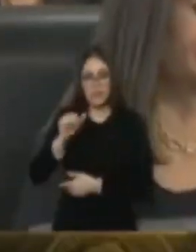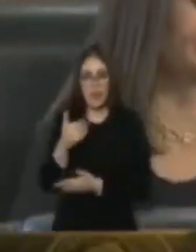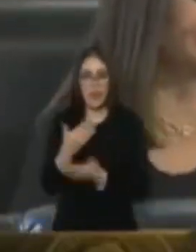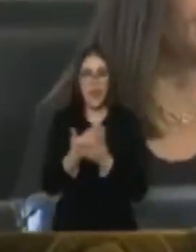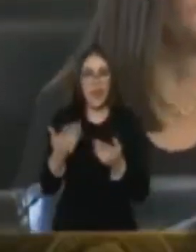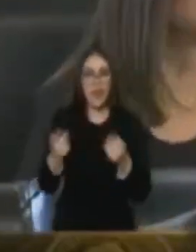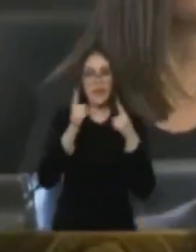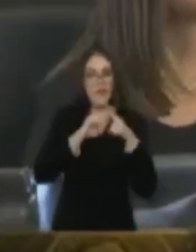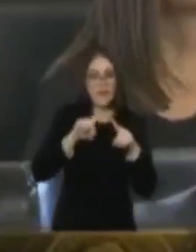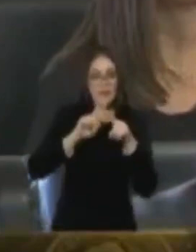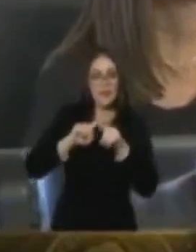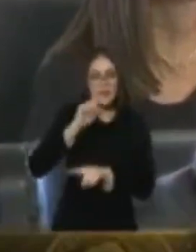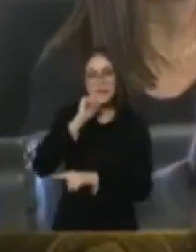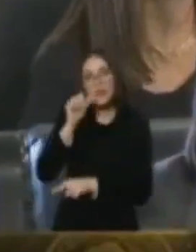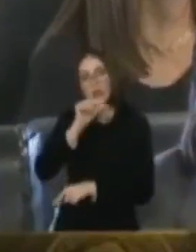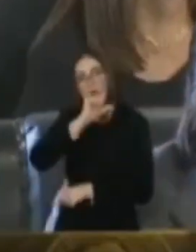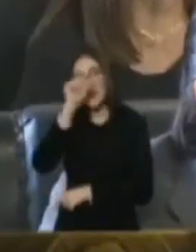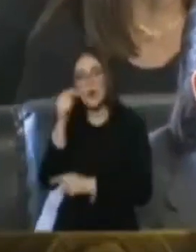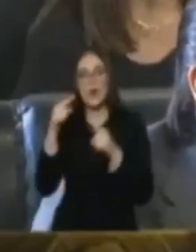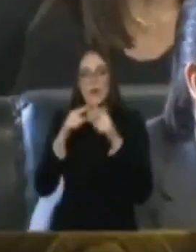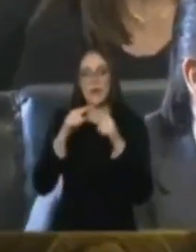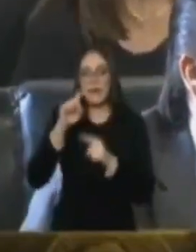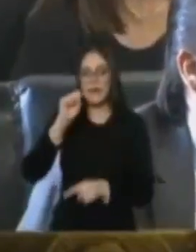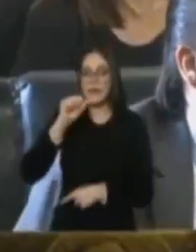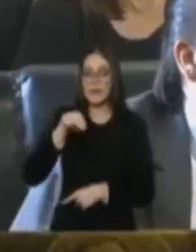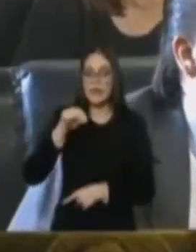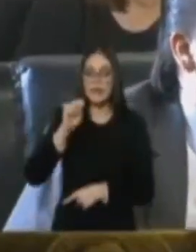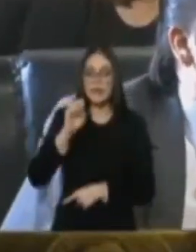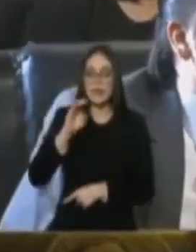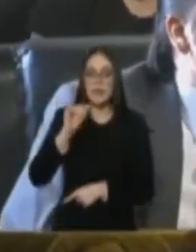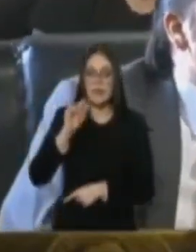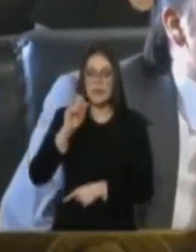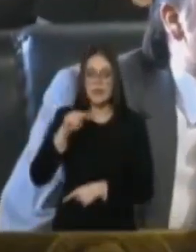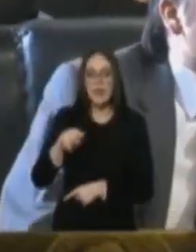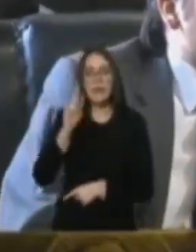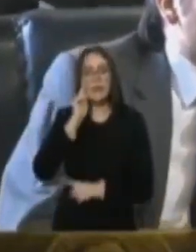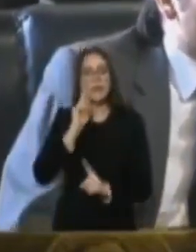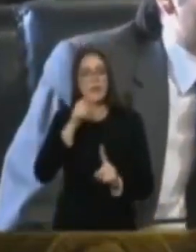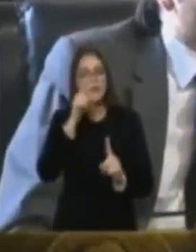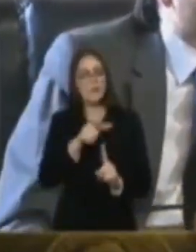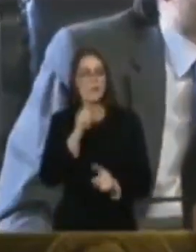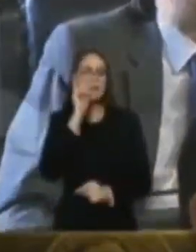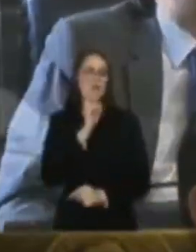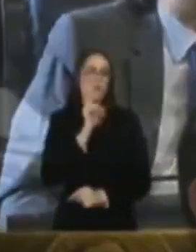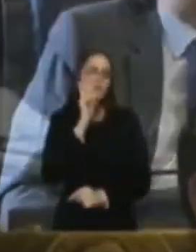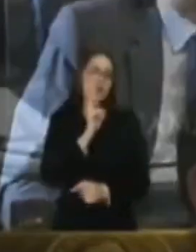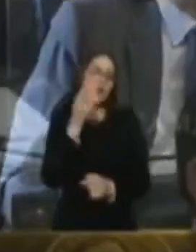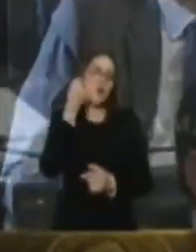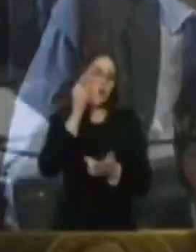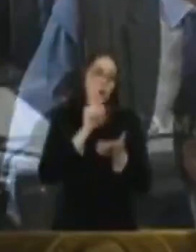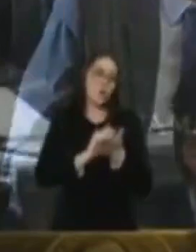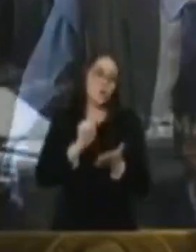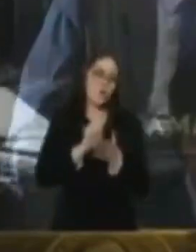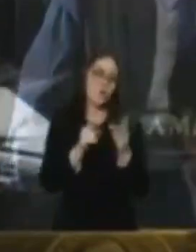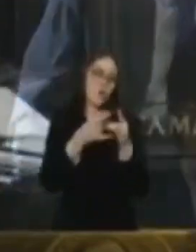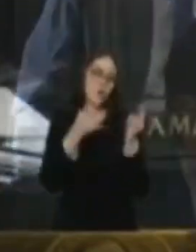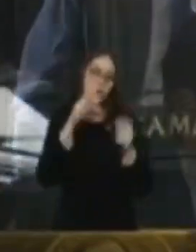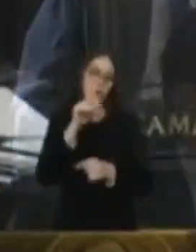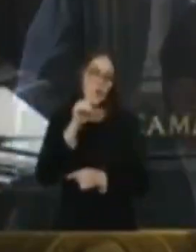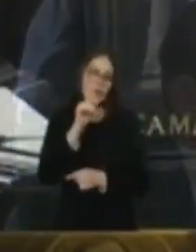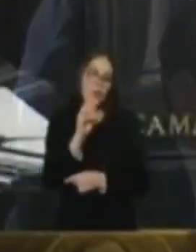y el limonero de la iglesia de San Sebastián, narra la extraordinaria Elena Poniatowska en su cuento Boda de